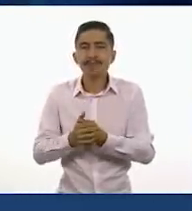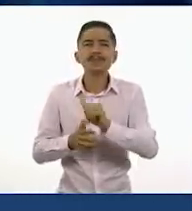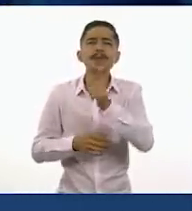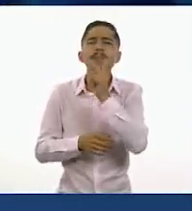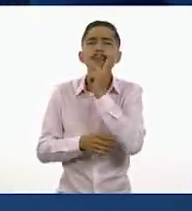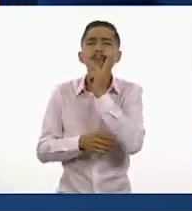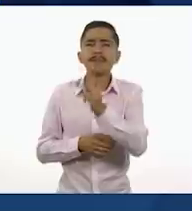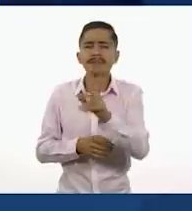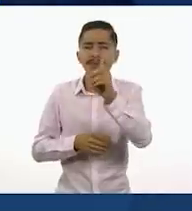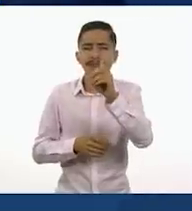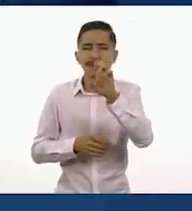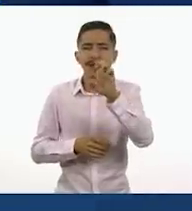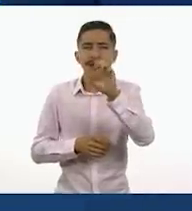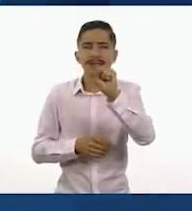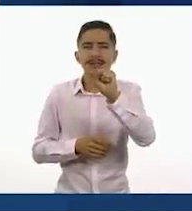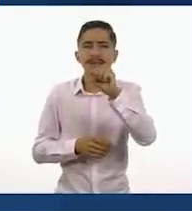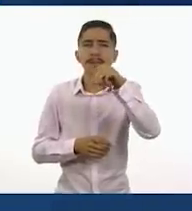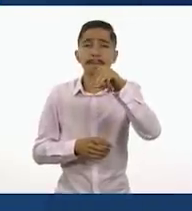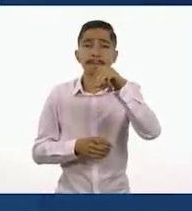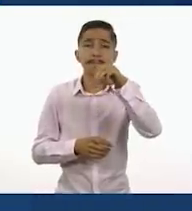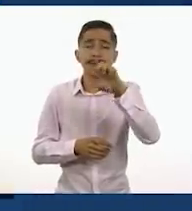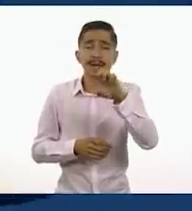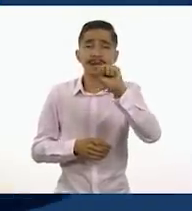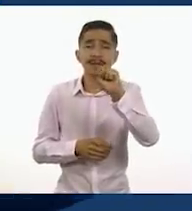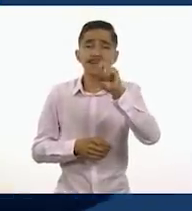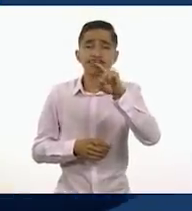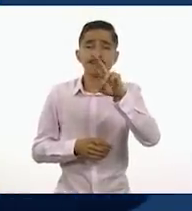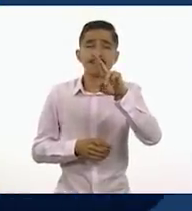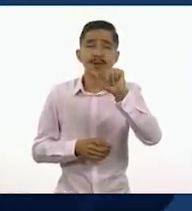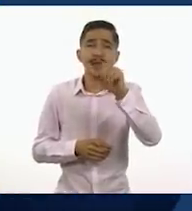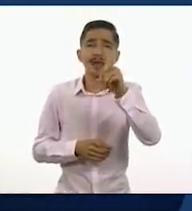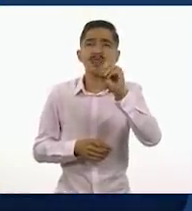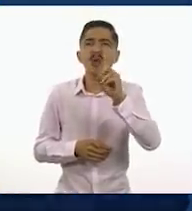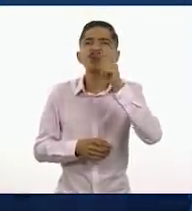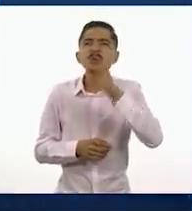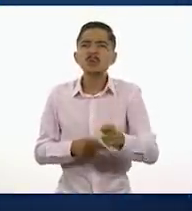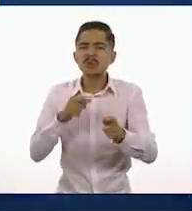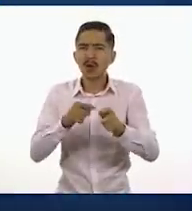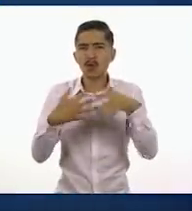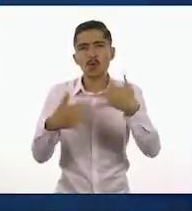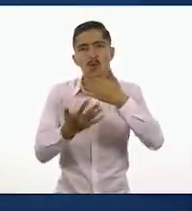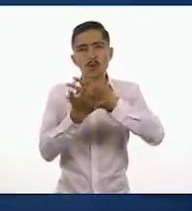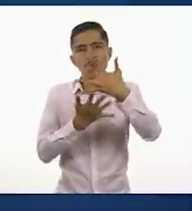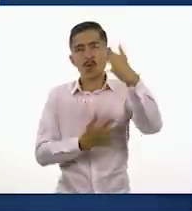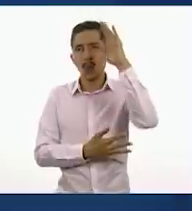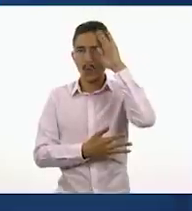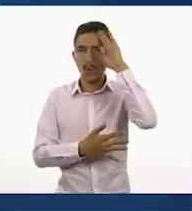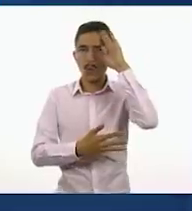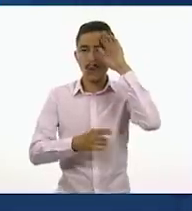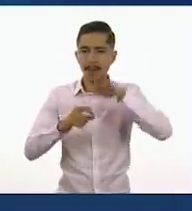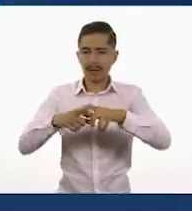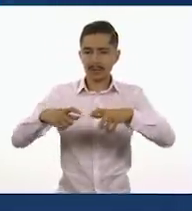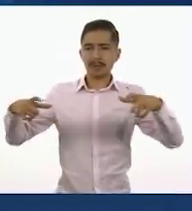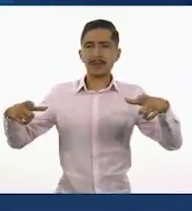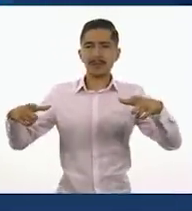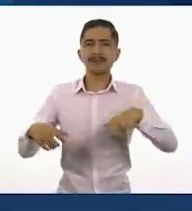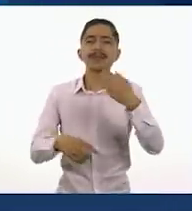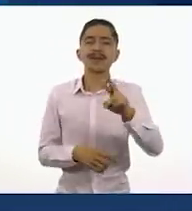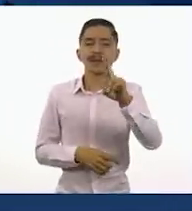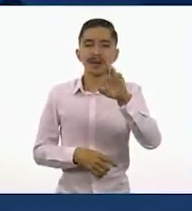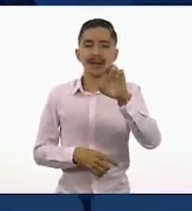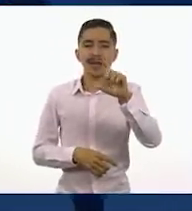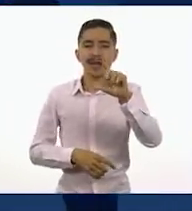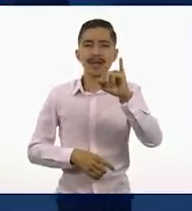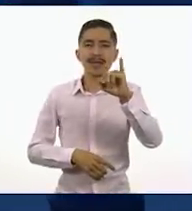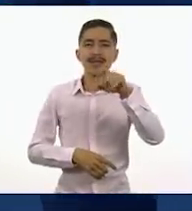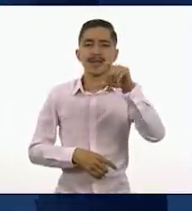palabra desmesurado. ¿Qué es desmesurado? Es exageradamente grande. Así es, reliquia. ¿Y nos puedes